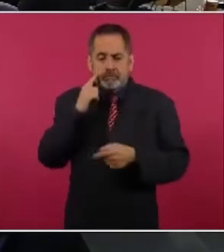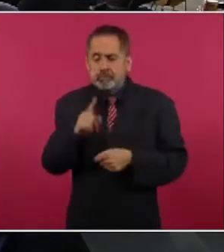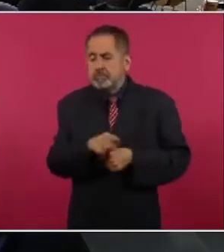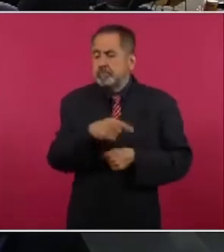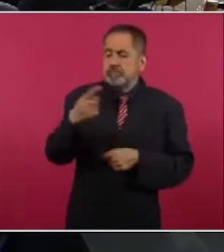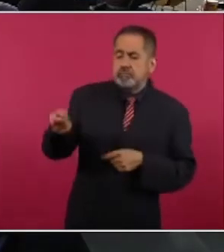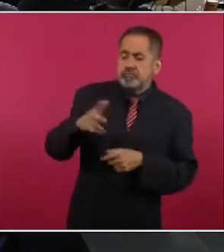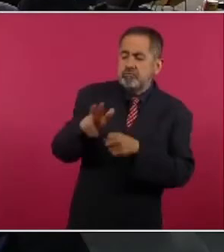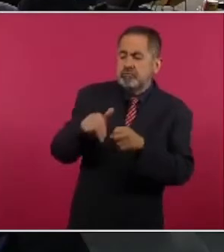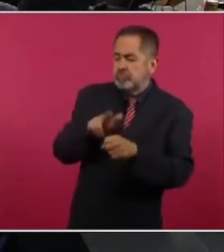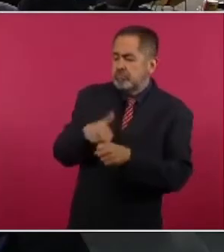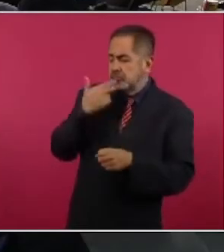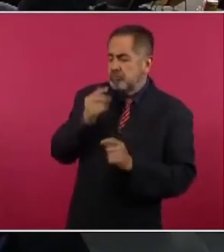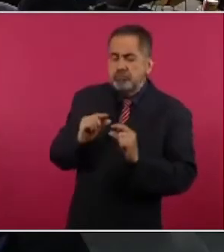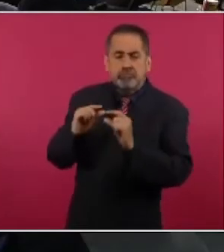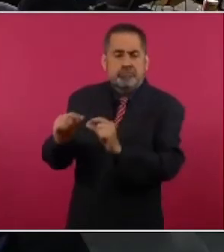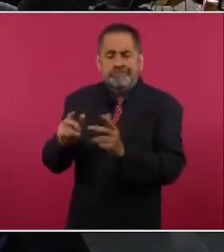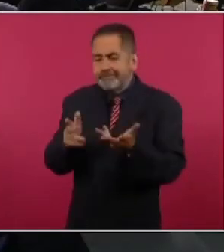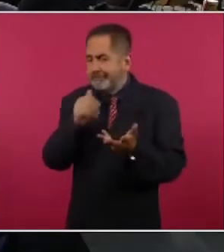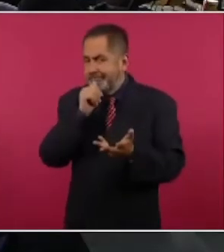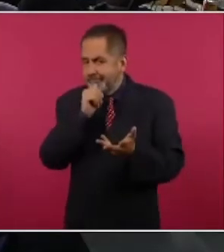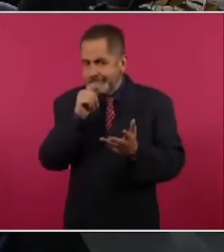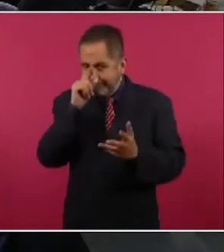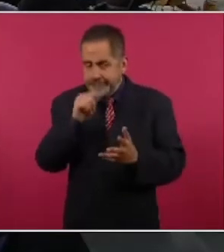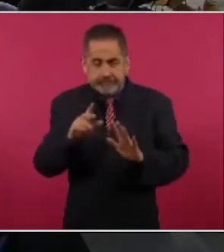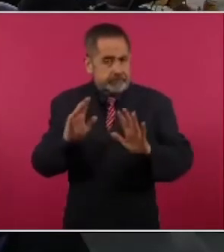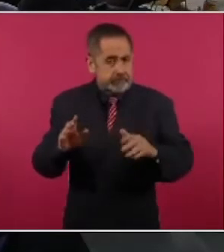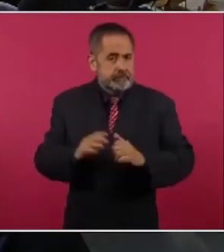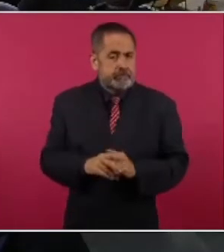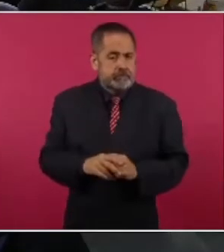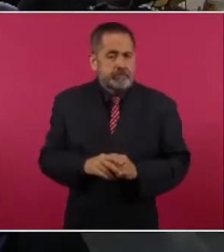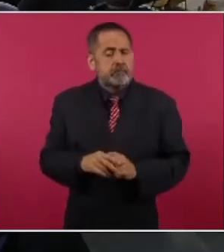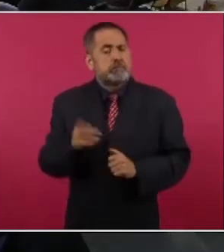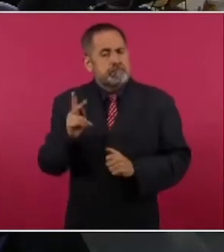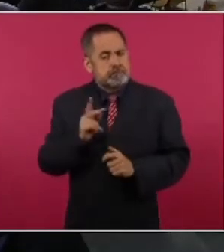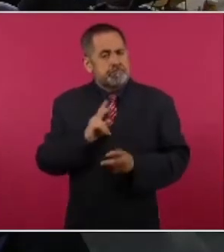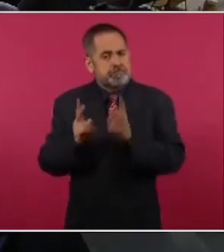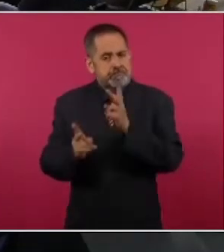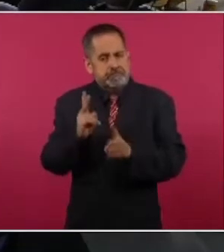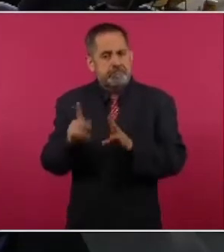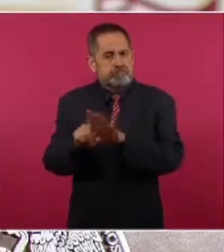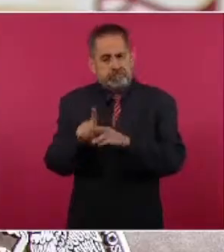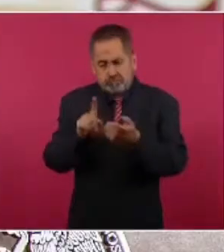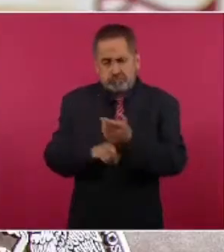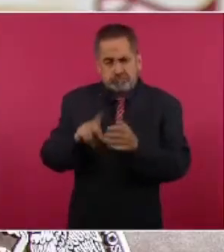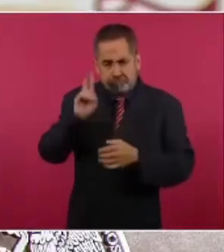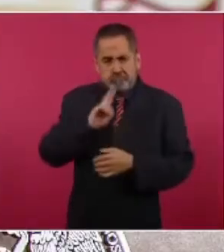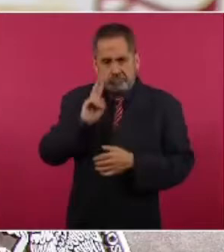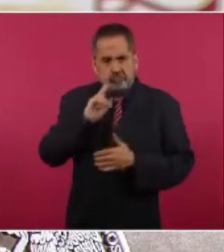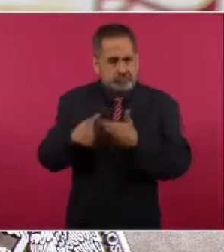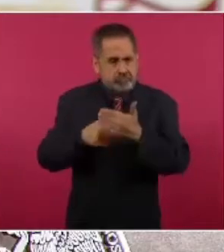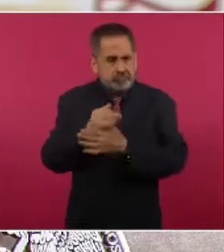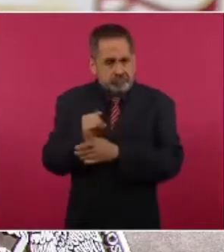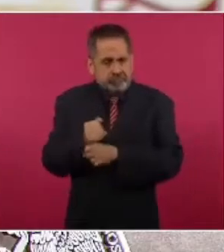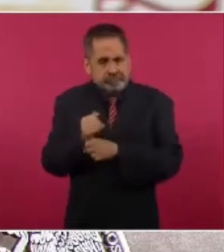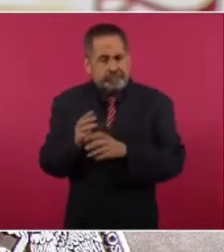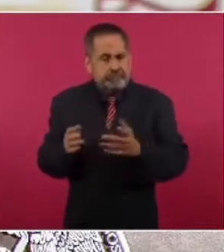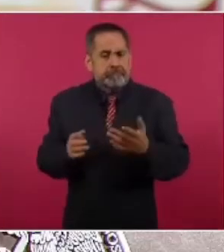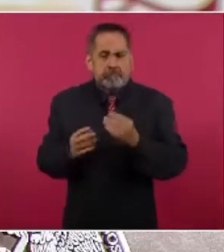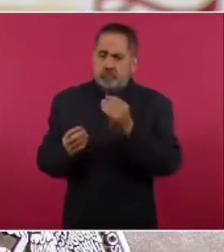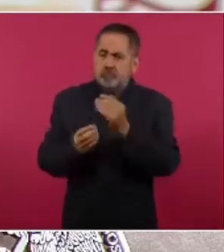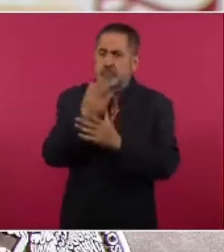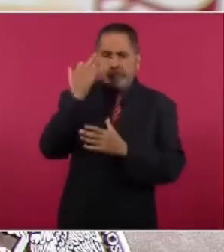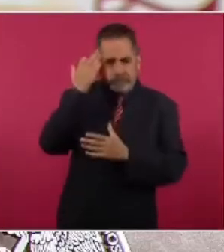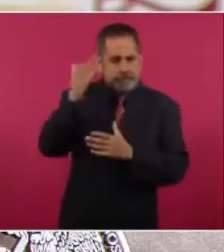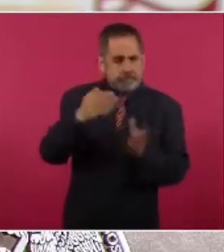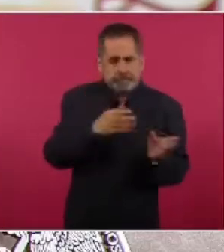lo reciben, pues también hay daño. Pero lo que platicamos, estamos en una nueva